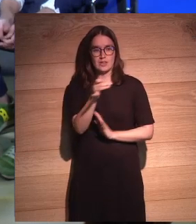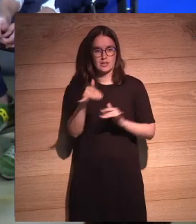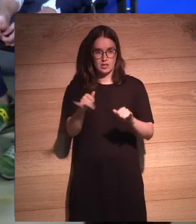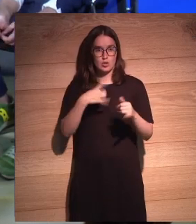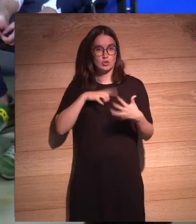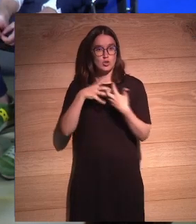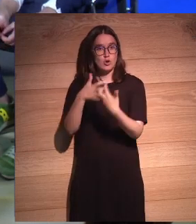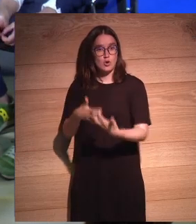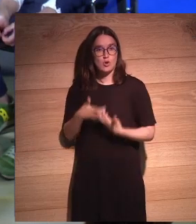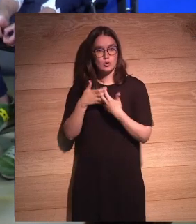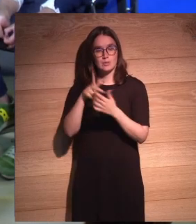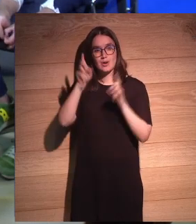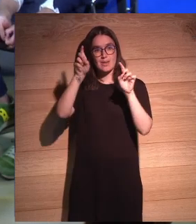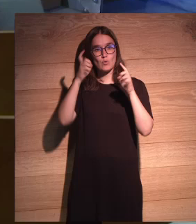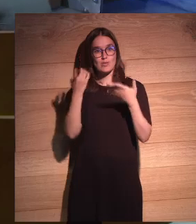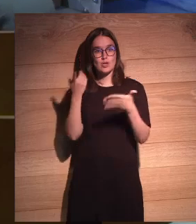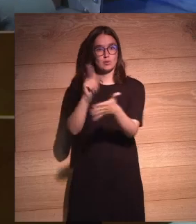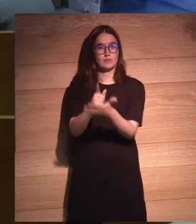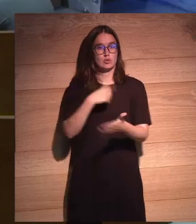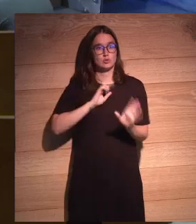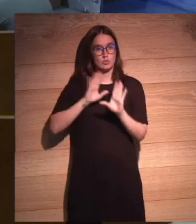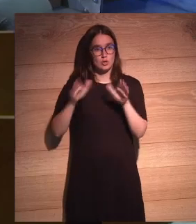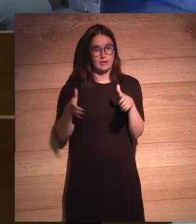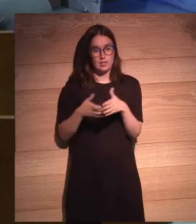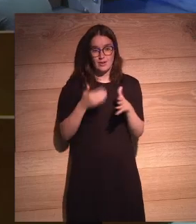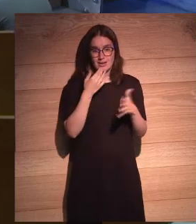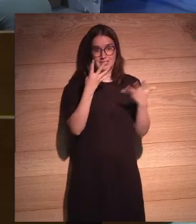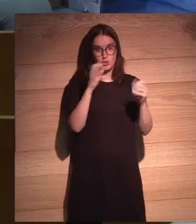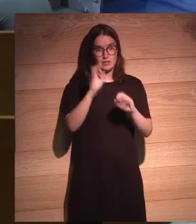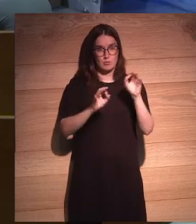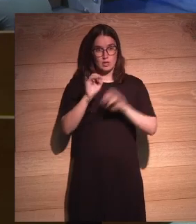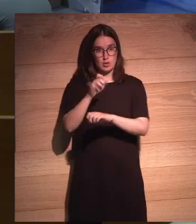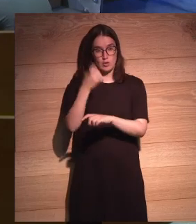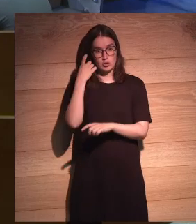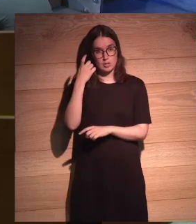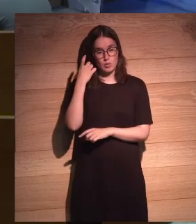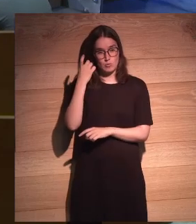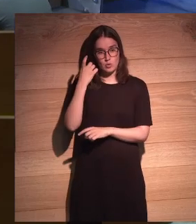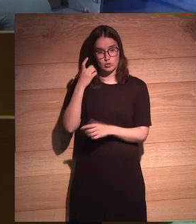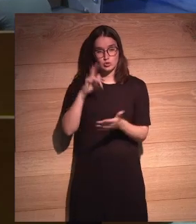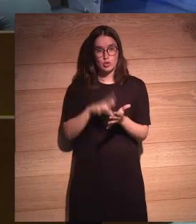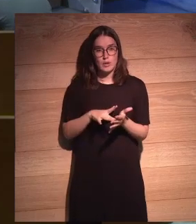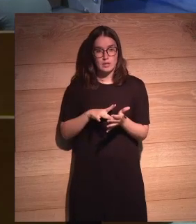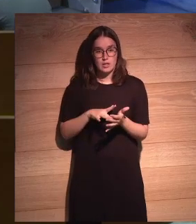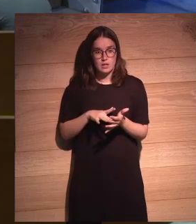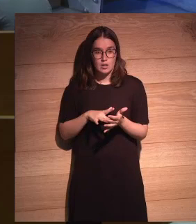en la pelea por la educación inclusiva, porque somos un colectivo que prácticamente el 90% de los participantes han